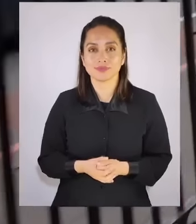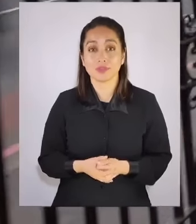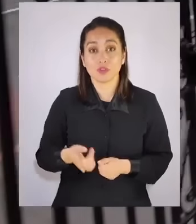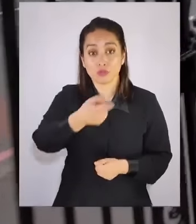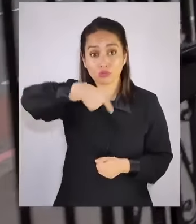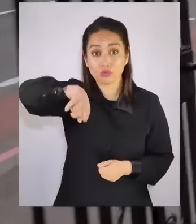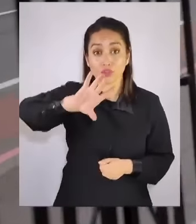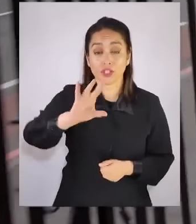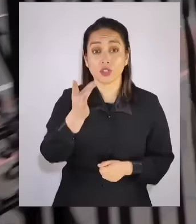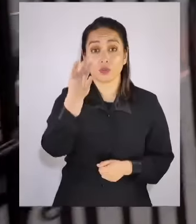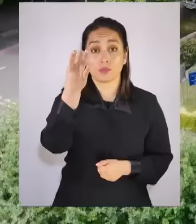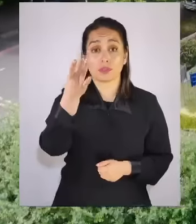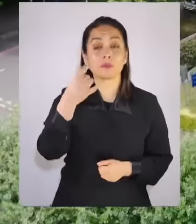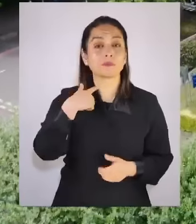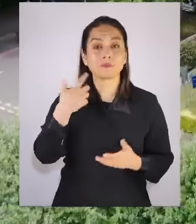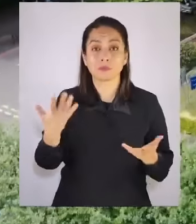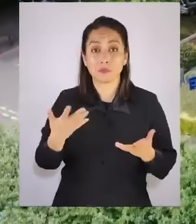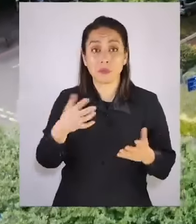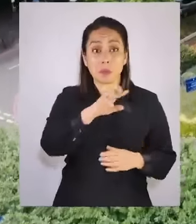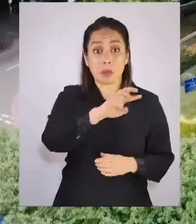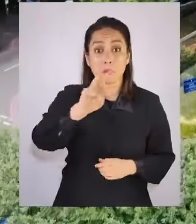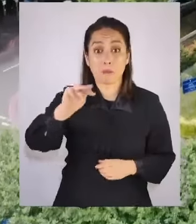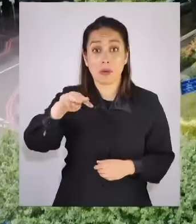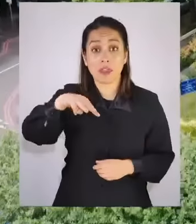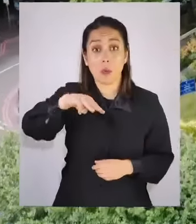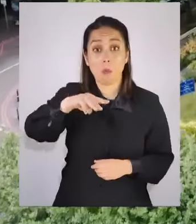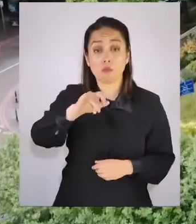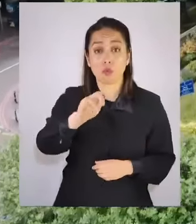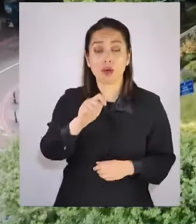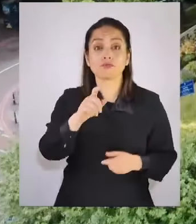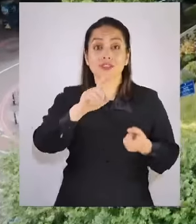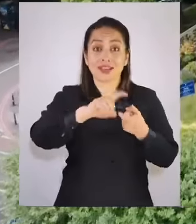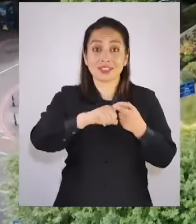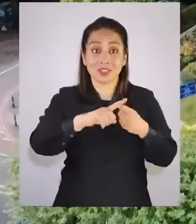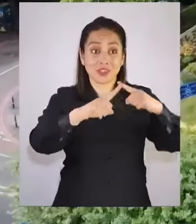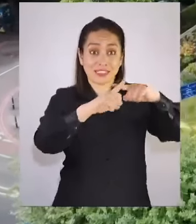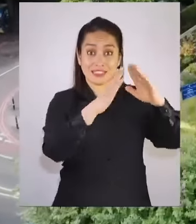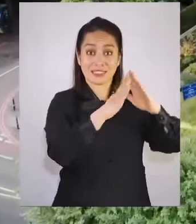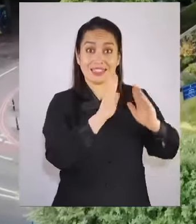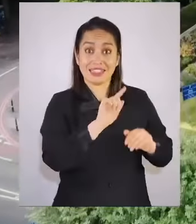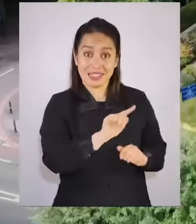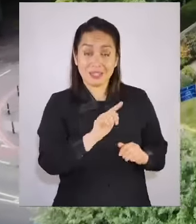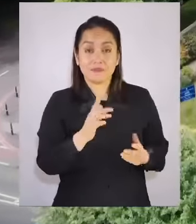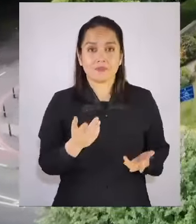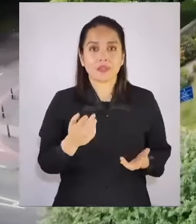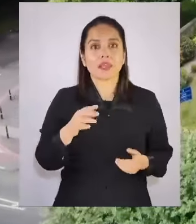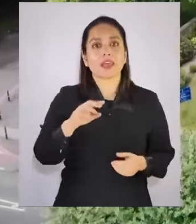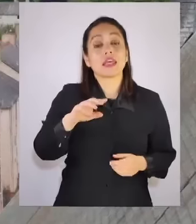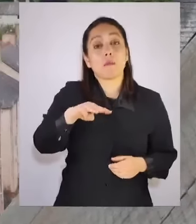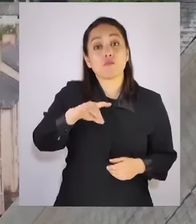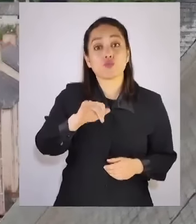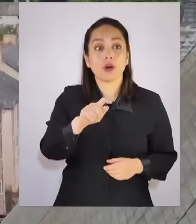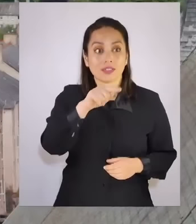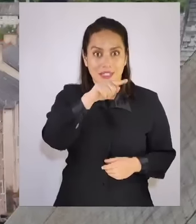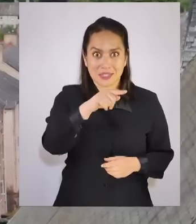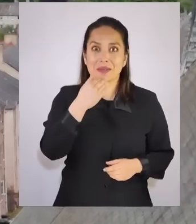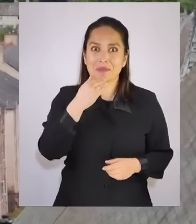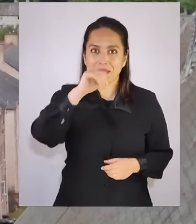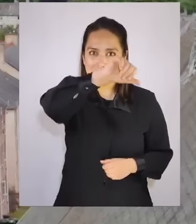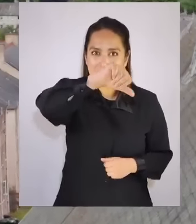Hemos descubierto que los padres de Juan Muat se casaron en esta iglesia y también Juan Muat se bautizó en